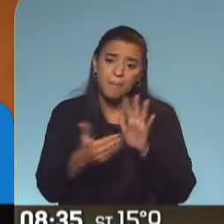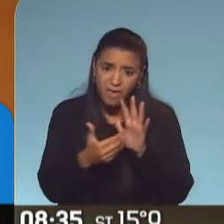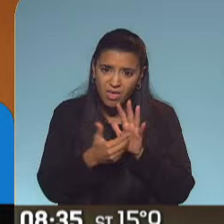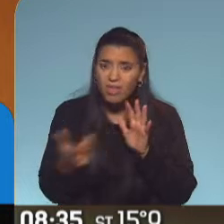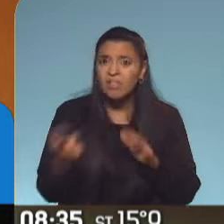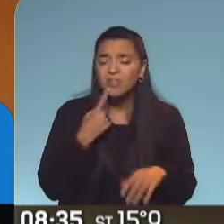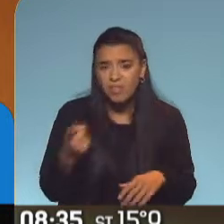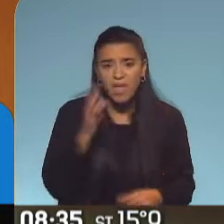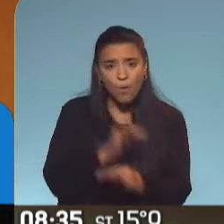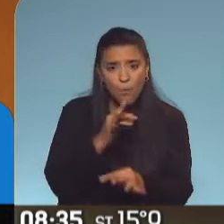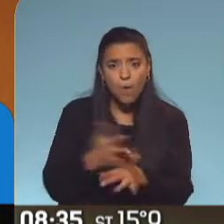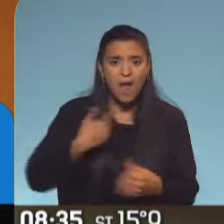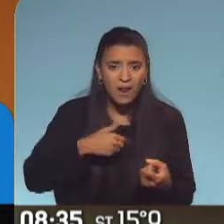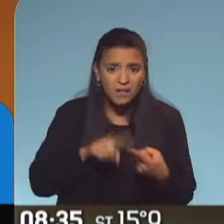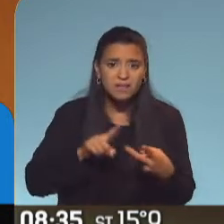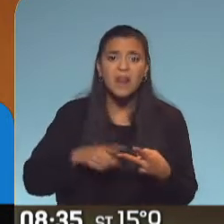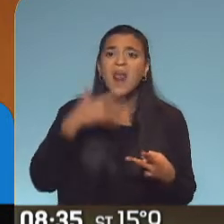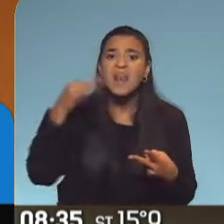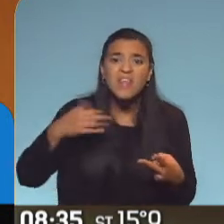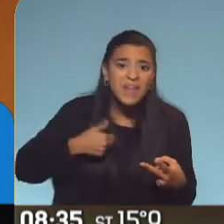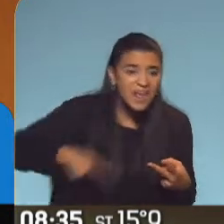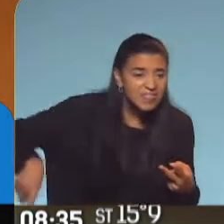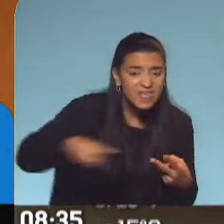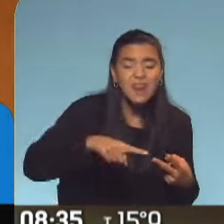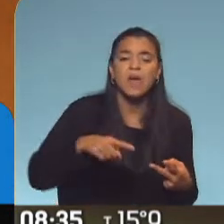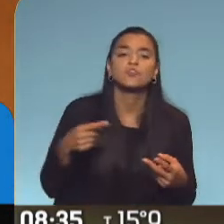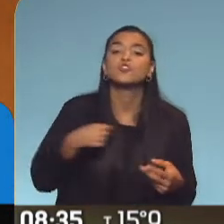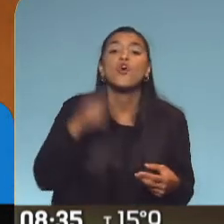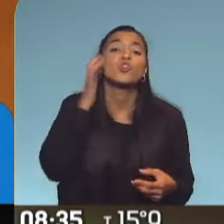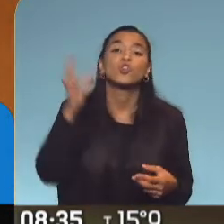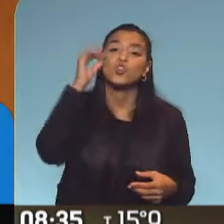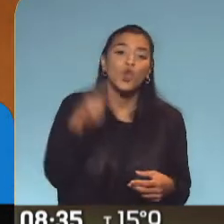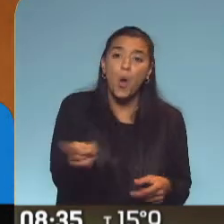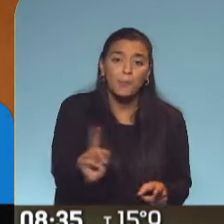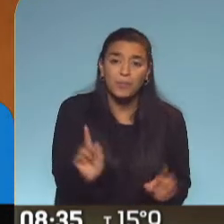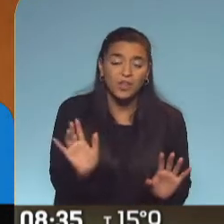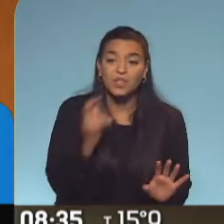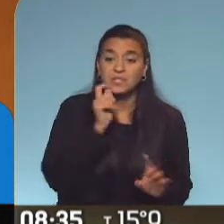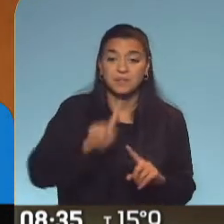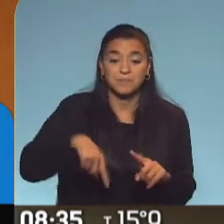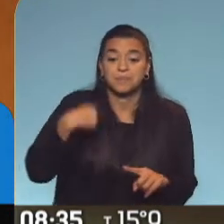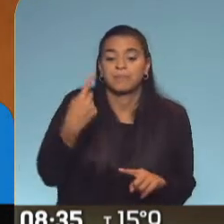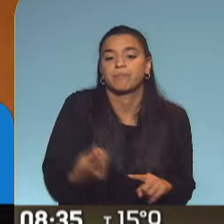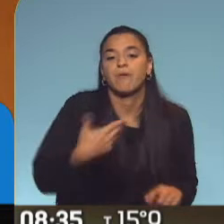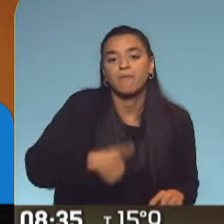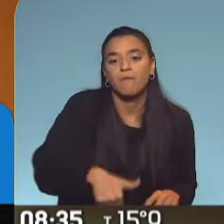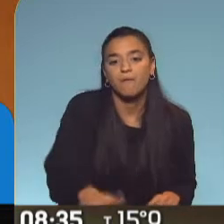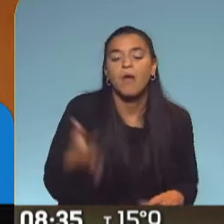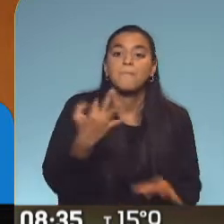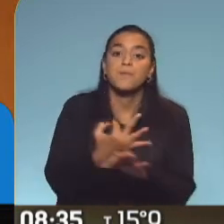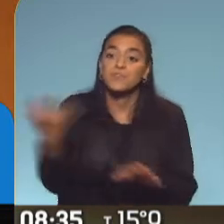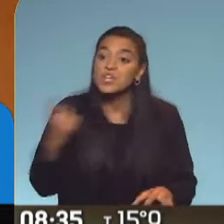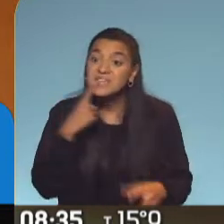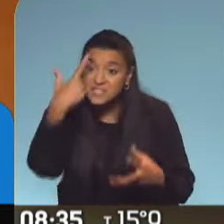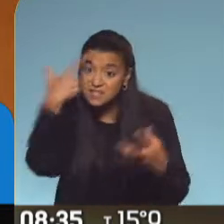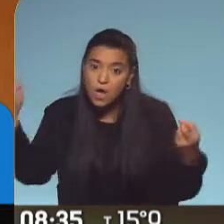argentinos, las escuelas argentinas y la realidad argentina. Yo no opino sobre eso. Si el día de mañana los especialistas generan el consenso